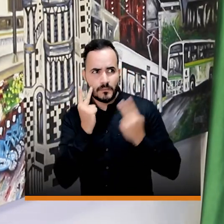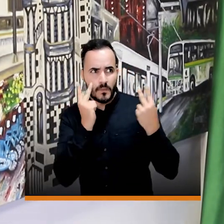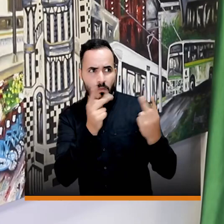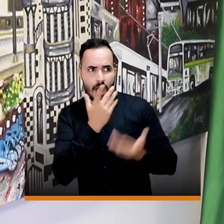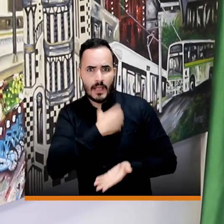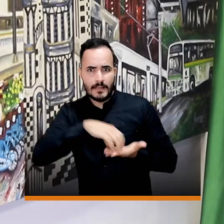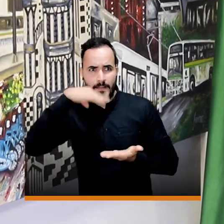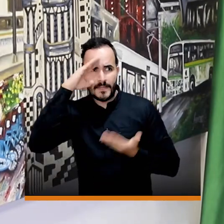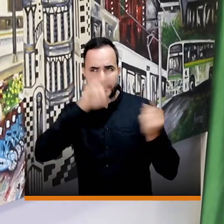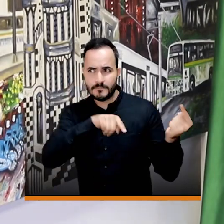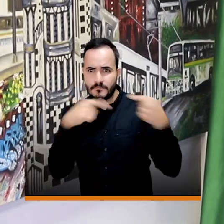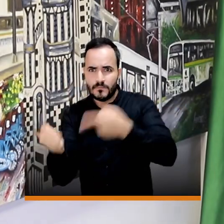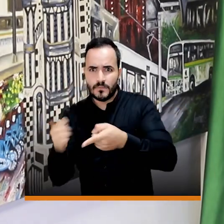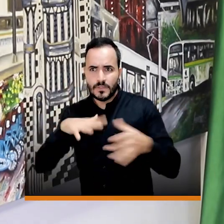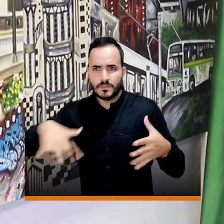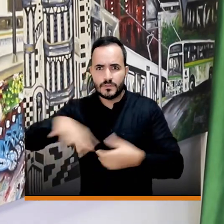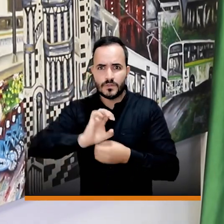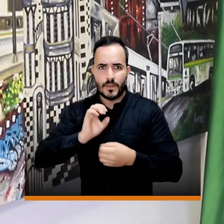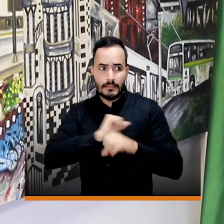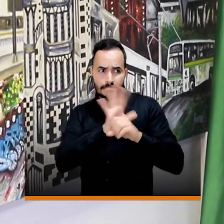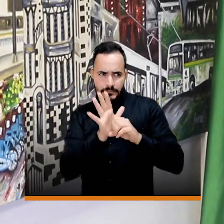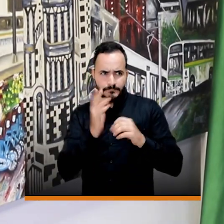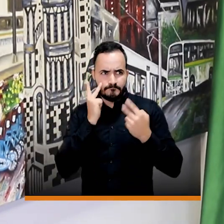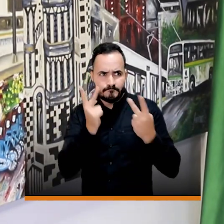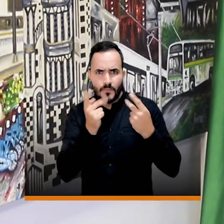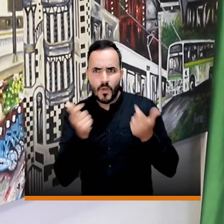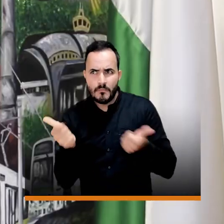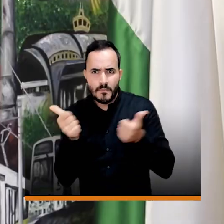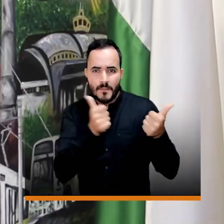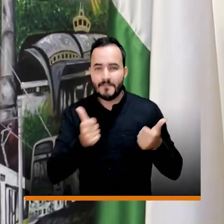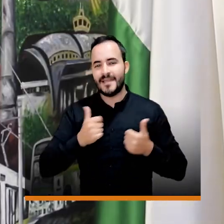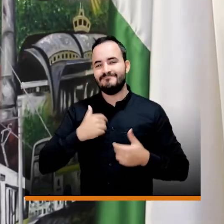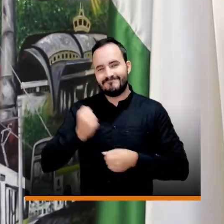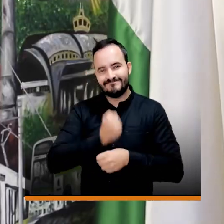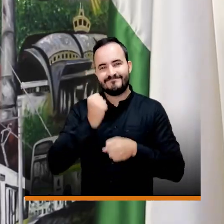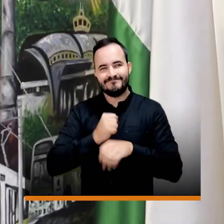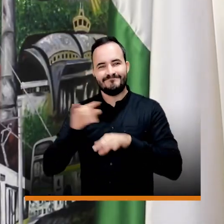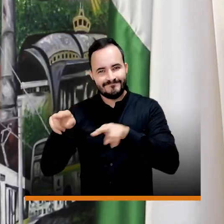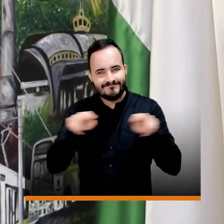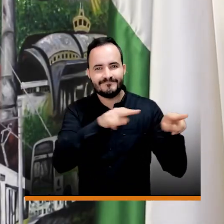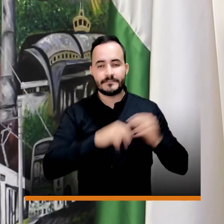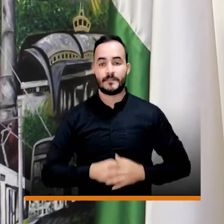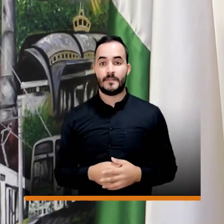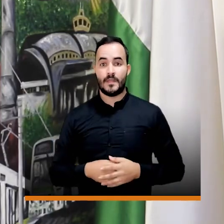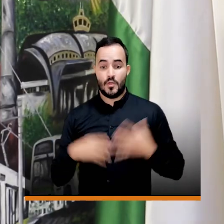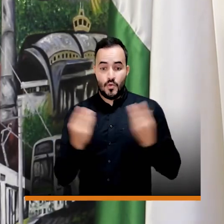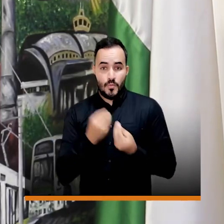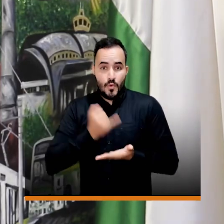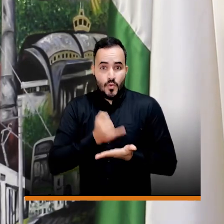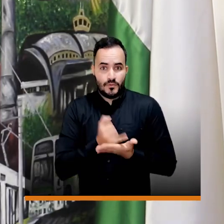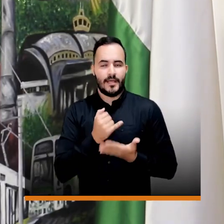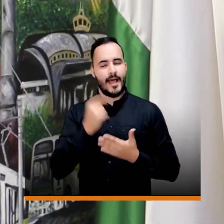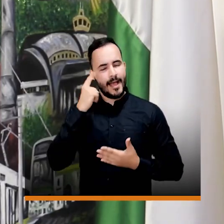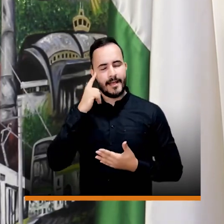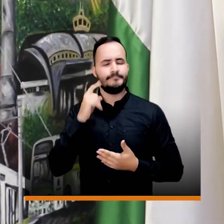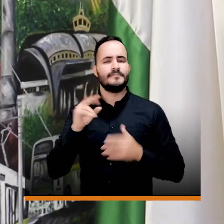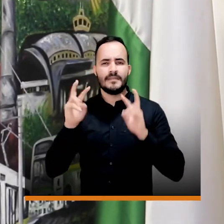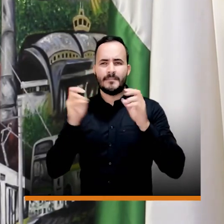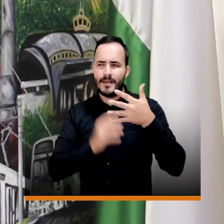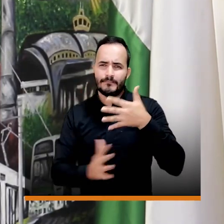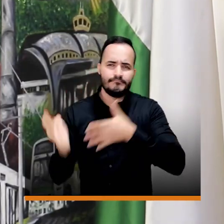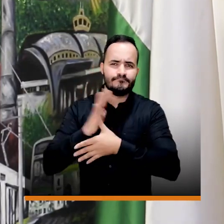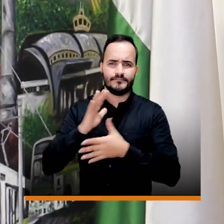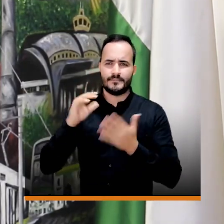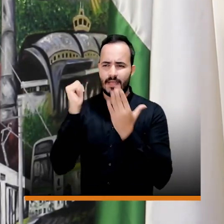de la administración municipal en medio de esta contingencia de la COVID-19. Como mesa directiva, dimos prioridad en la agenda a los